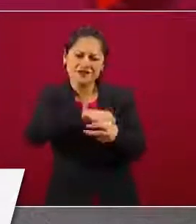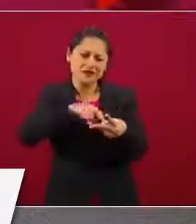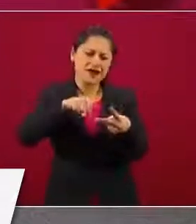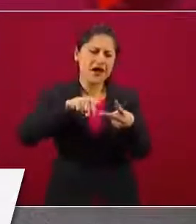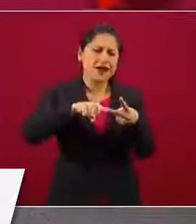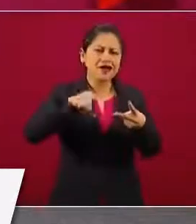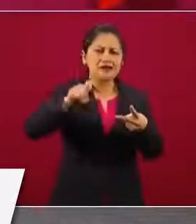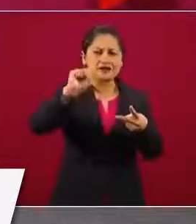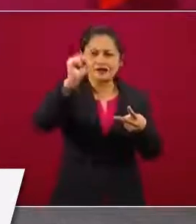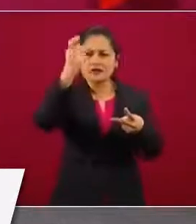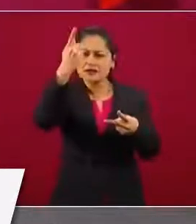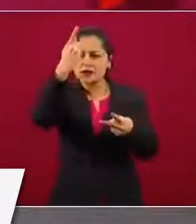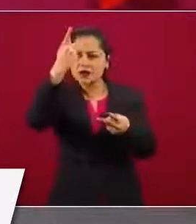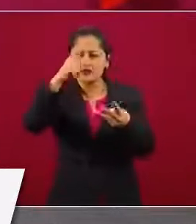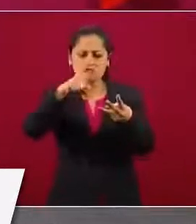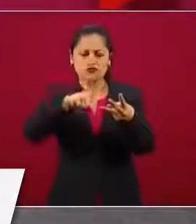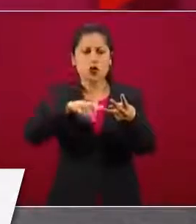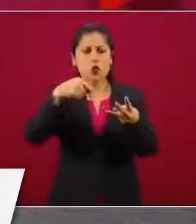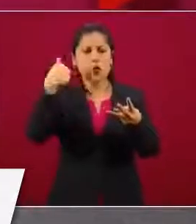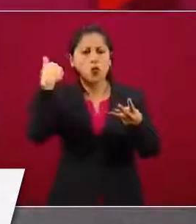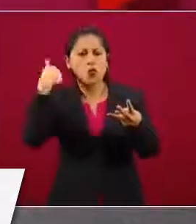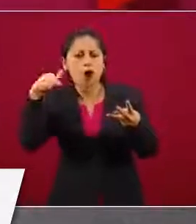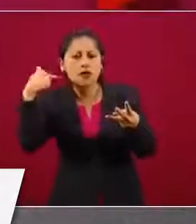de Guadalajara,